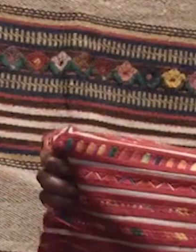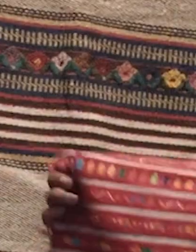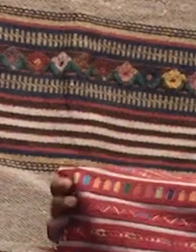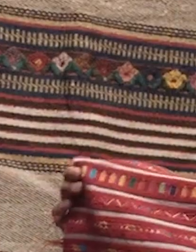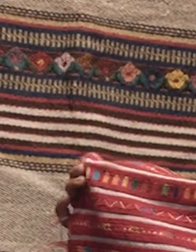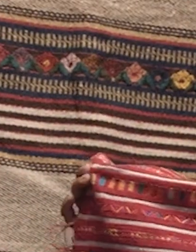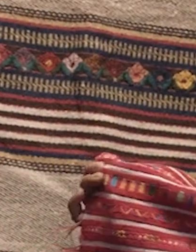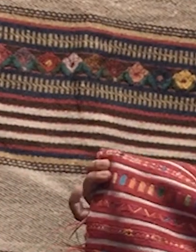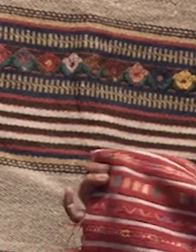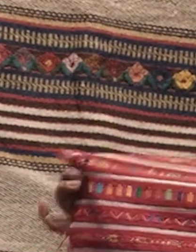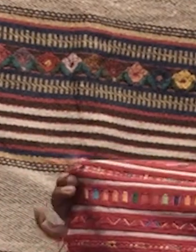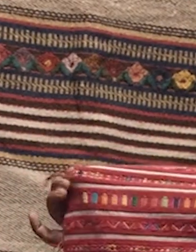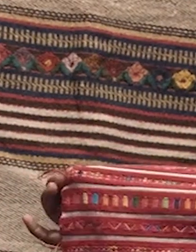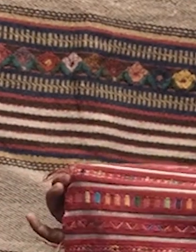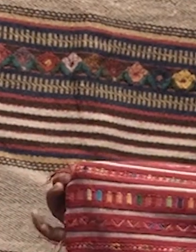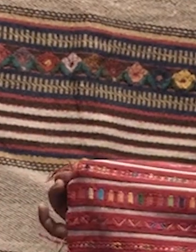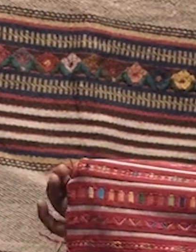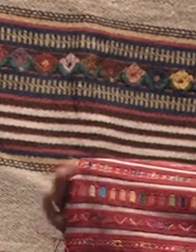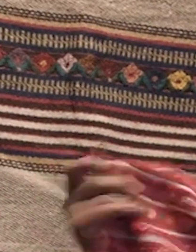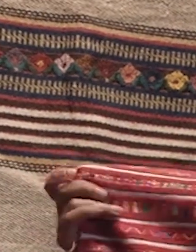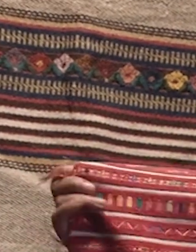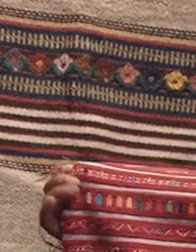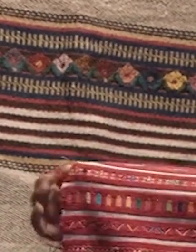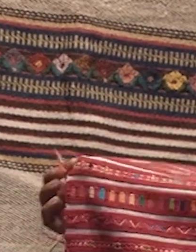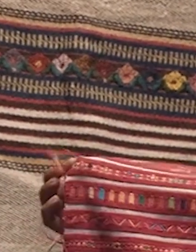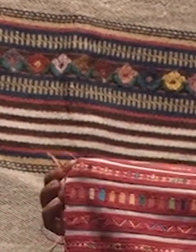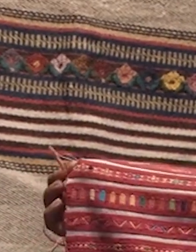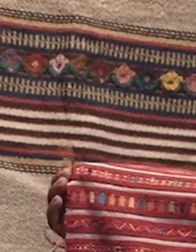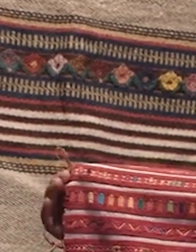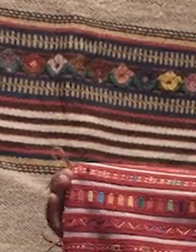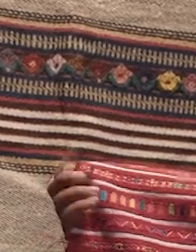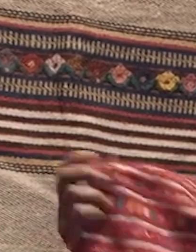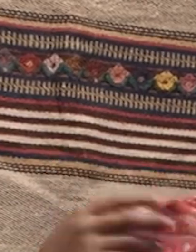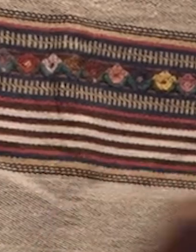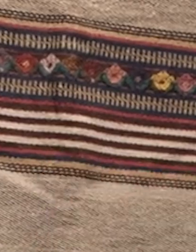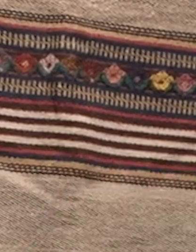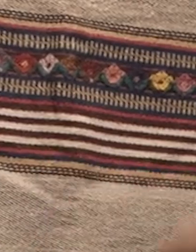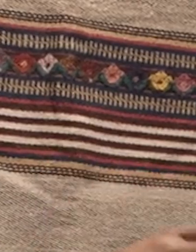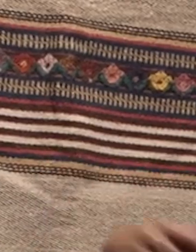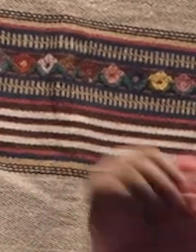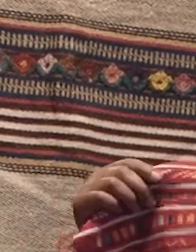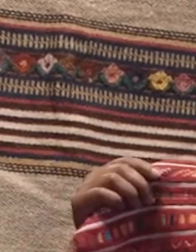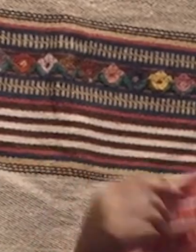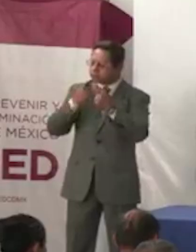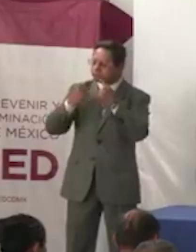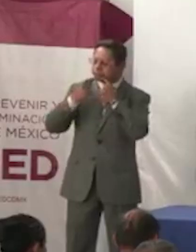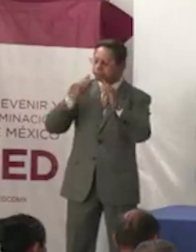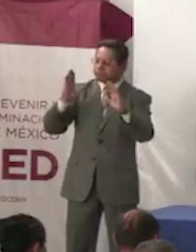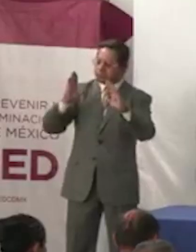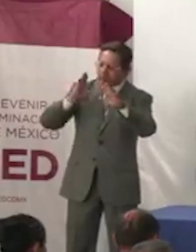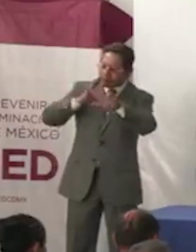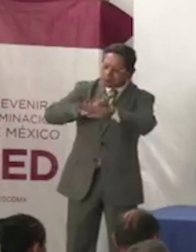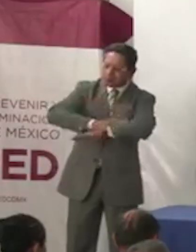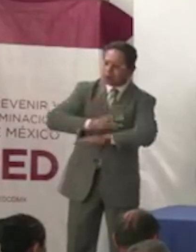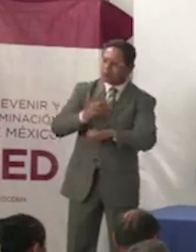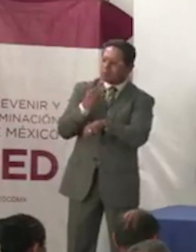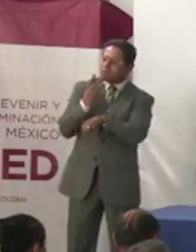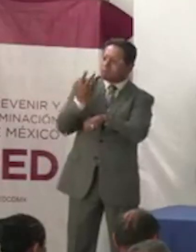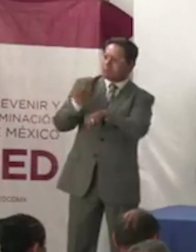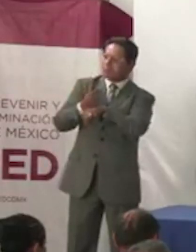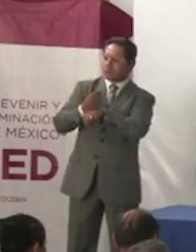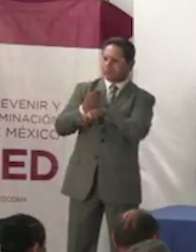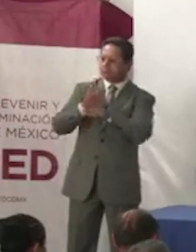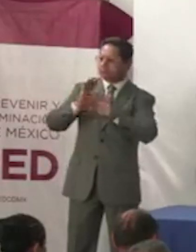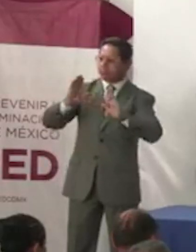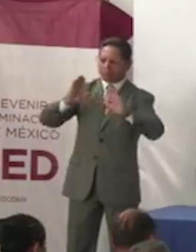policiales y que fueron denunciados ante el consejo para prevenir y eliminar la discriminación de la Ciudad de México también expresó que este hecho